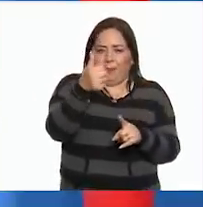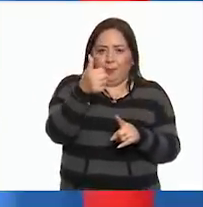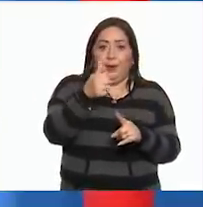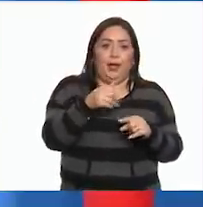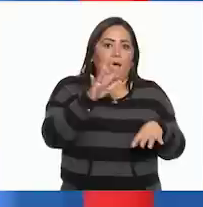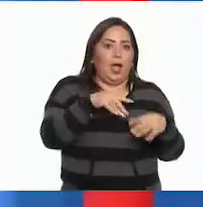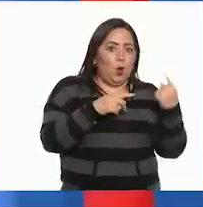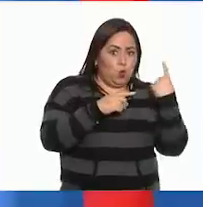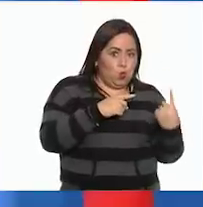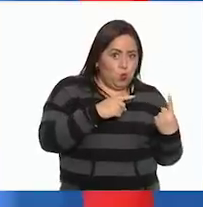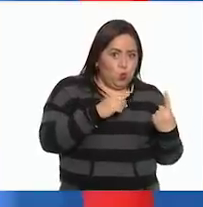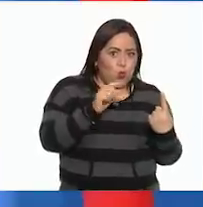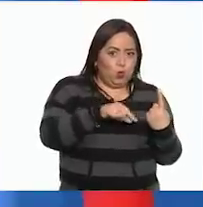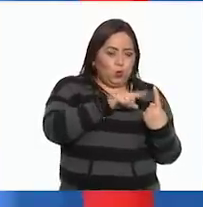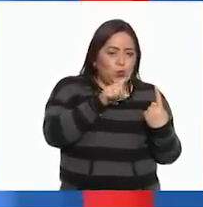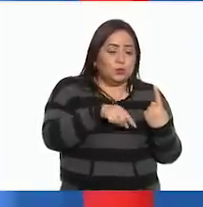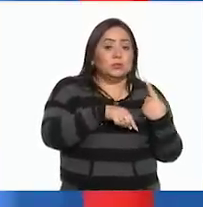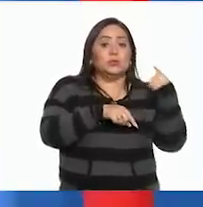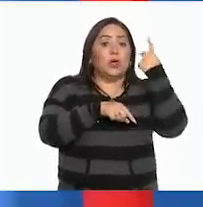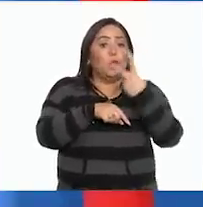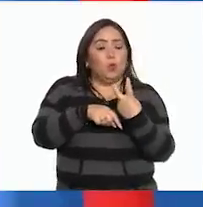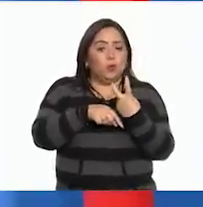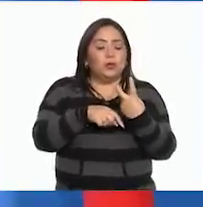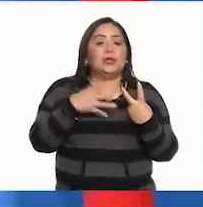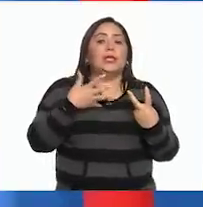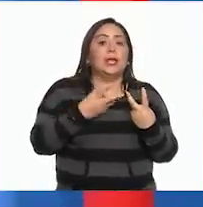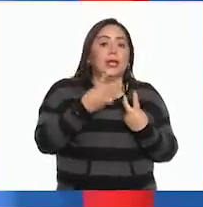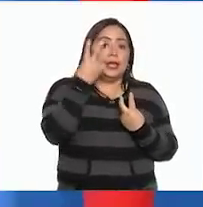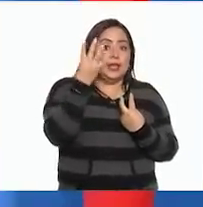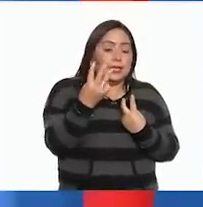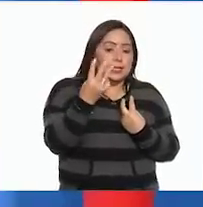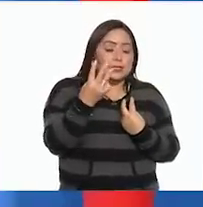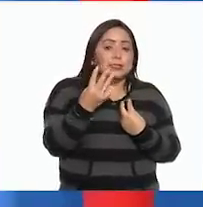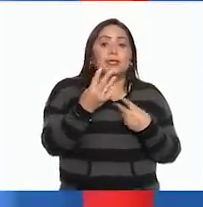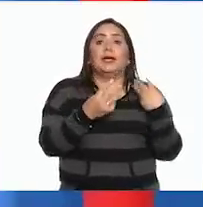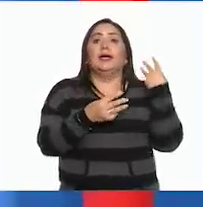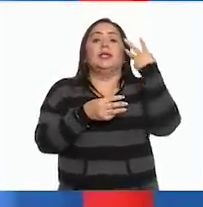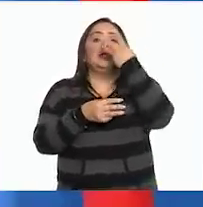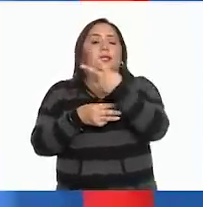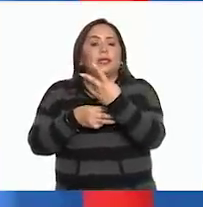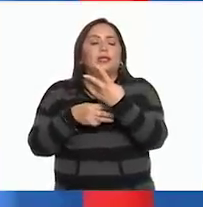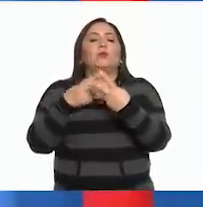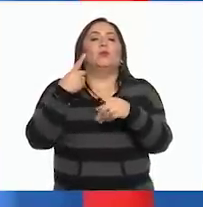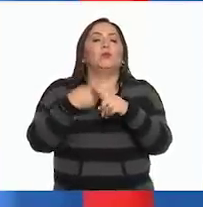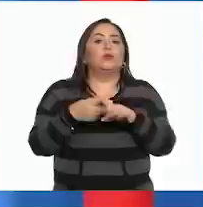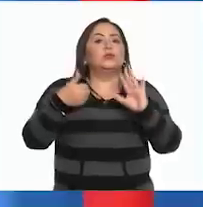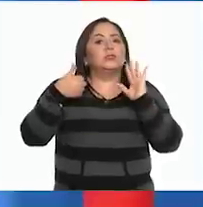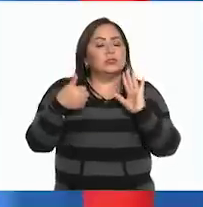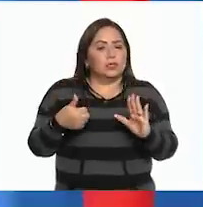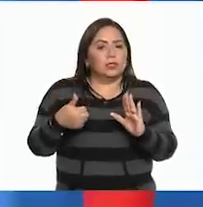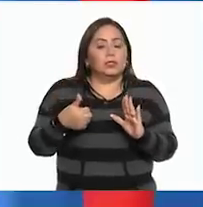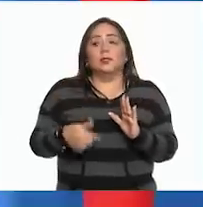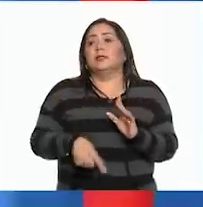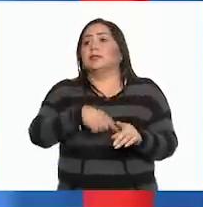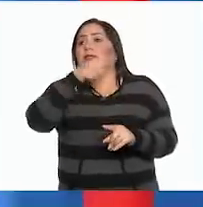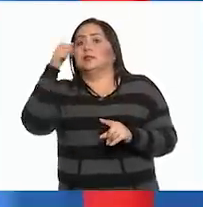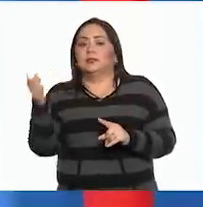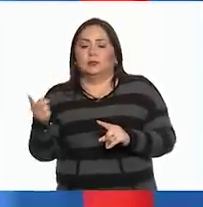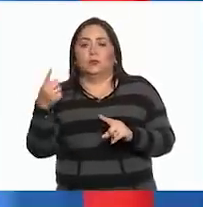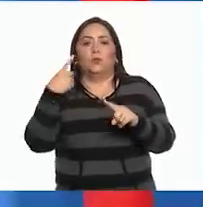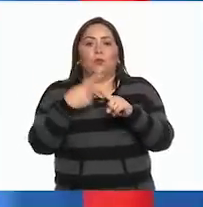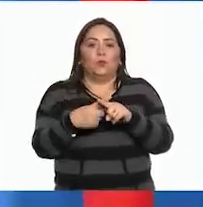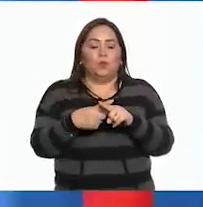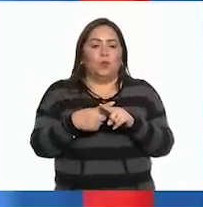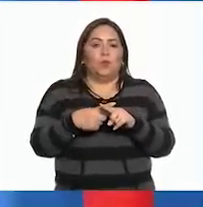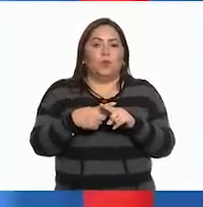la primera empezó con un círculo. La segunda tiene 3. La tercera está formada por 6. Y la cuarta